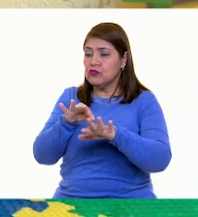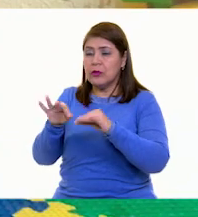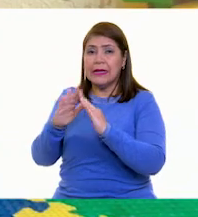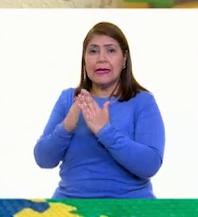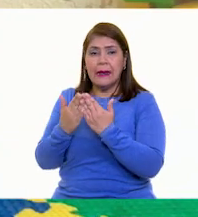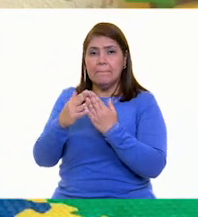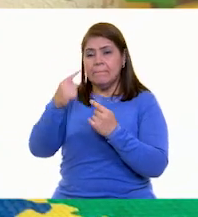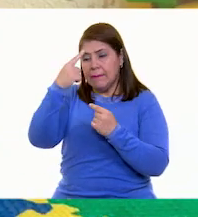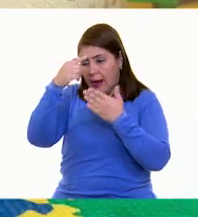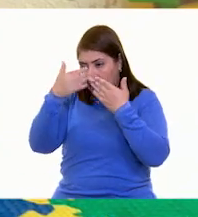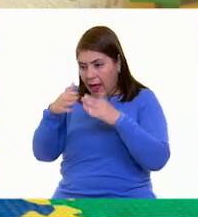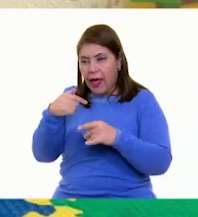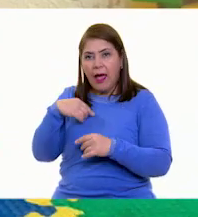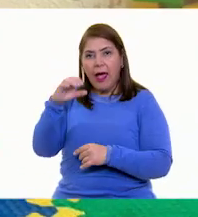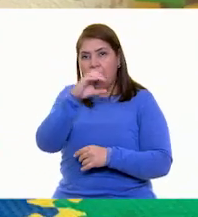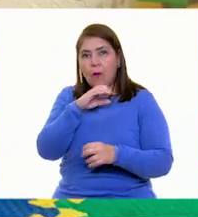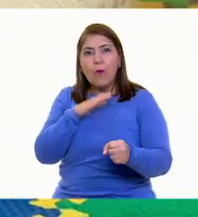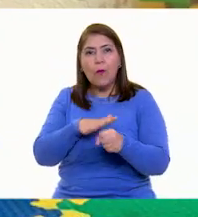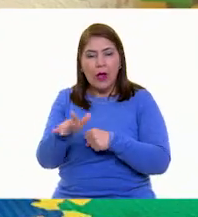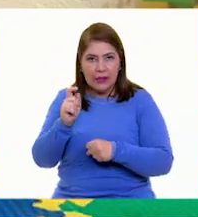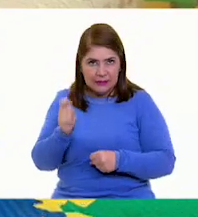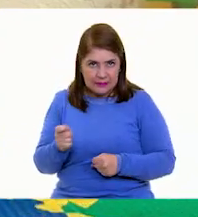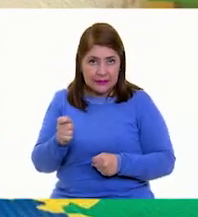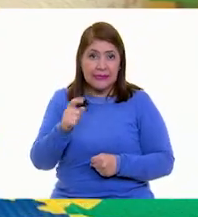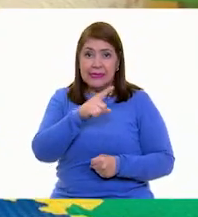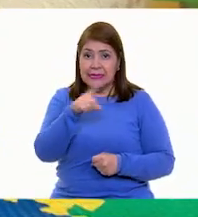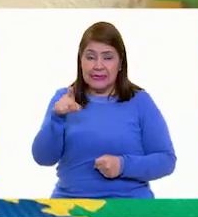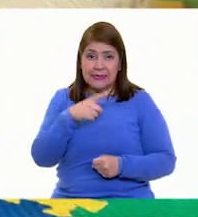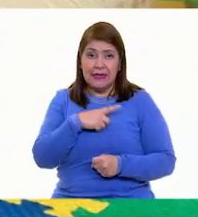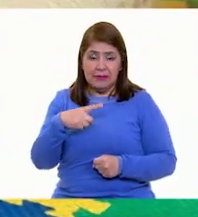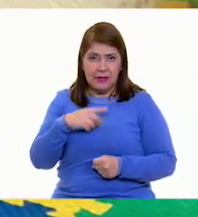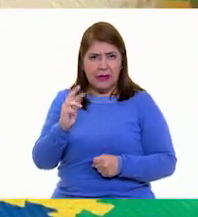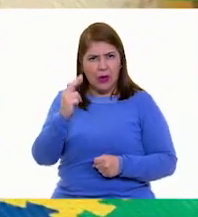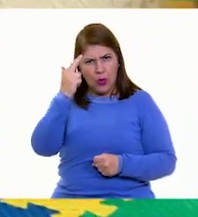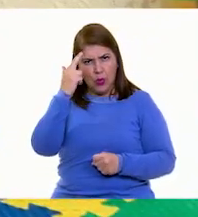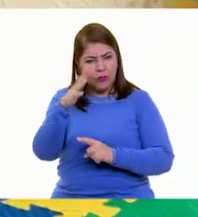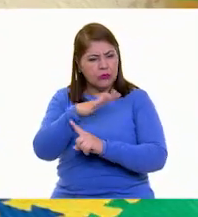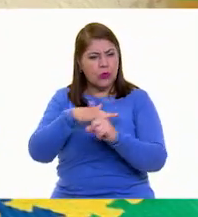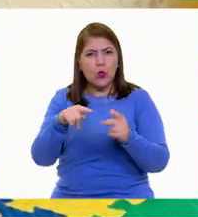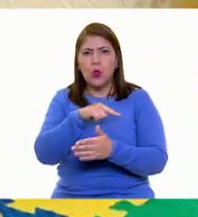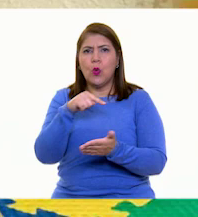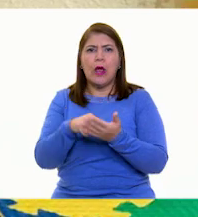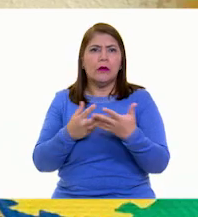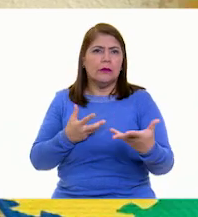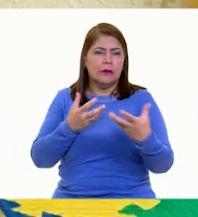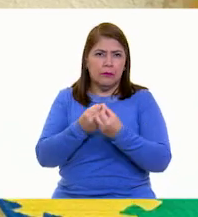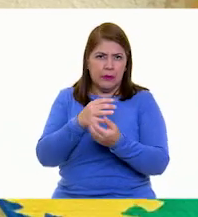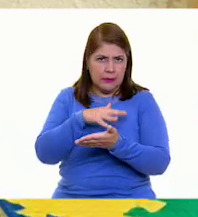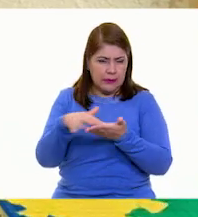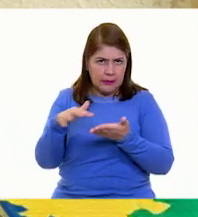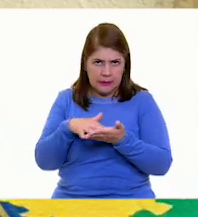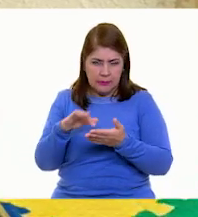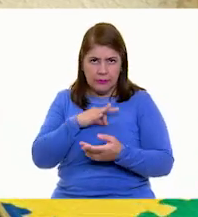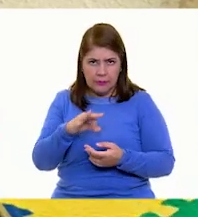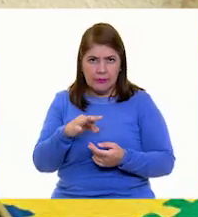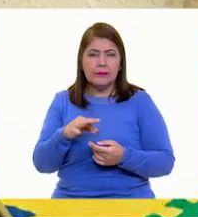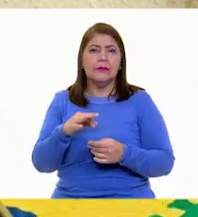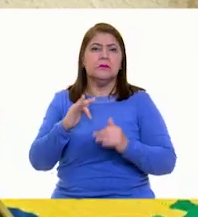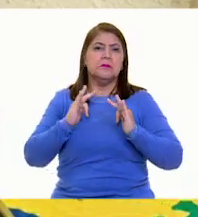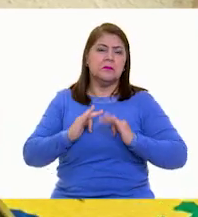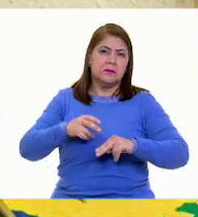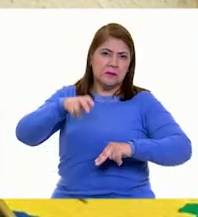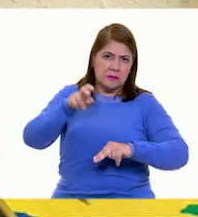ha despertado su curiosidad. Recuerda que cualquier espacio es bueno para leer juntos. Pónganse cómodos y echen